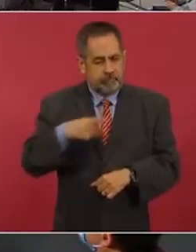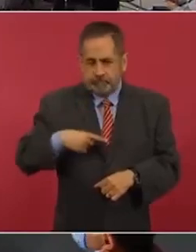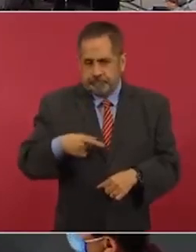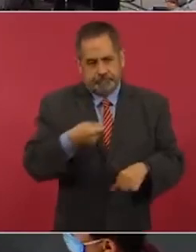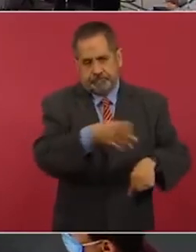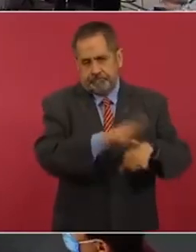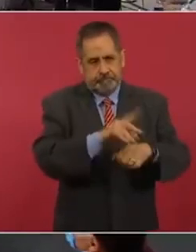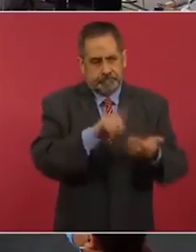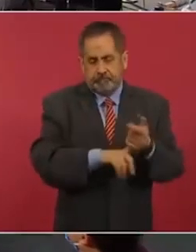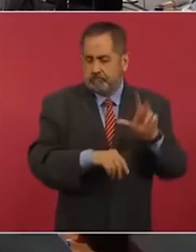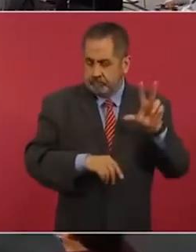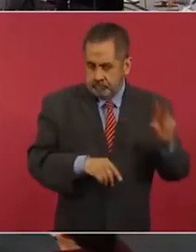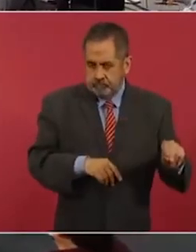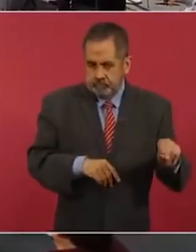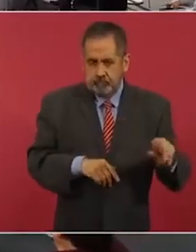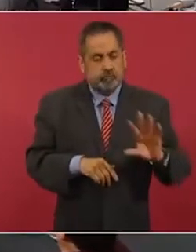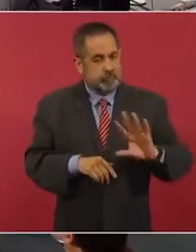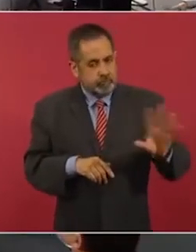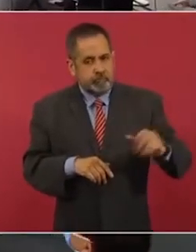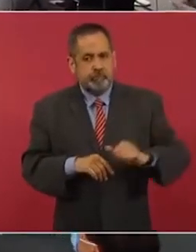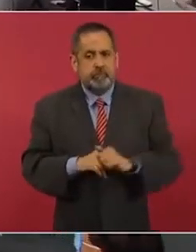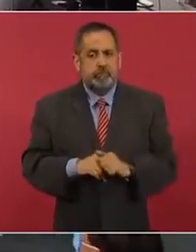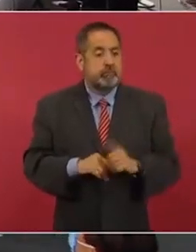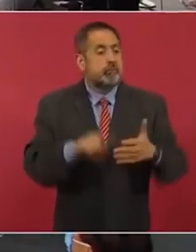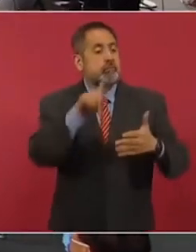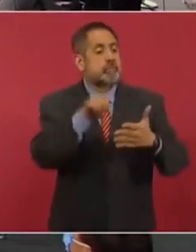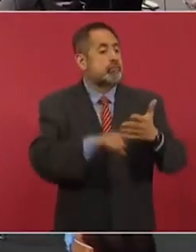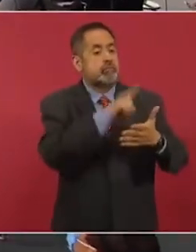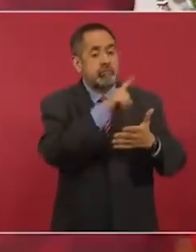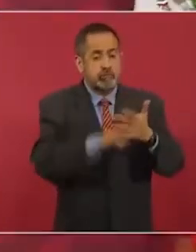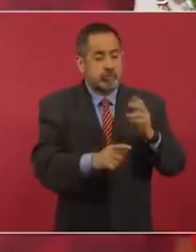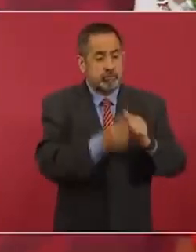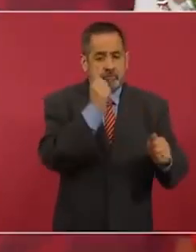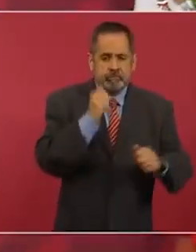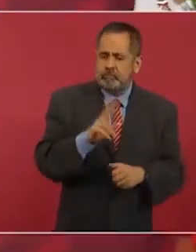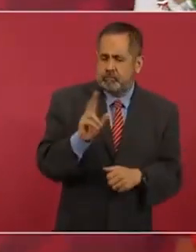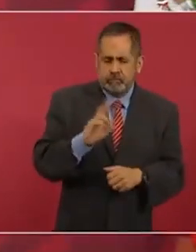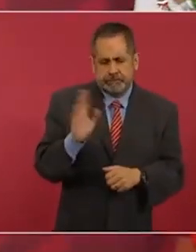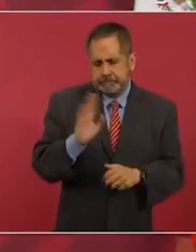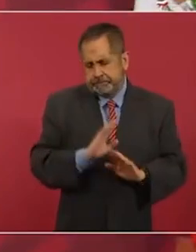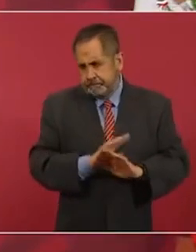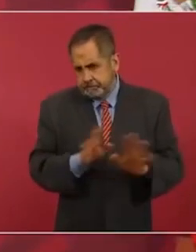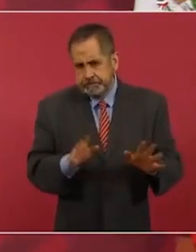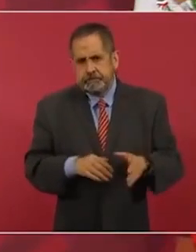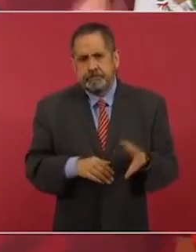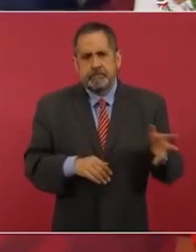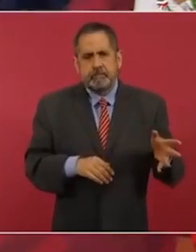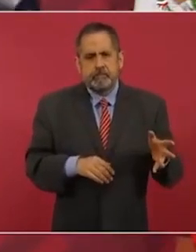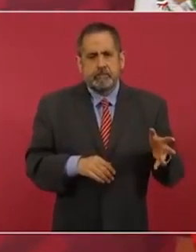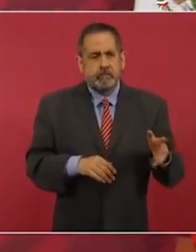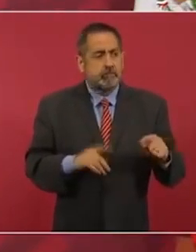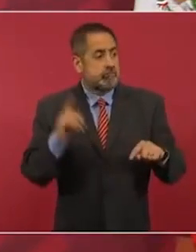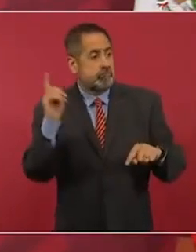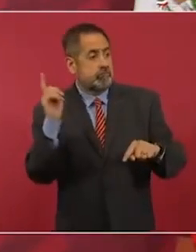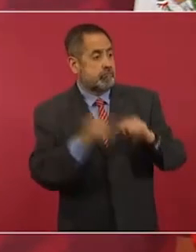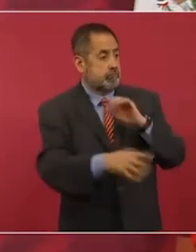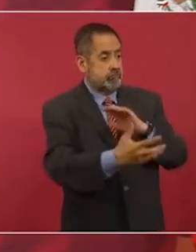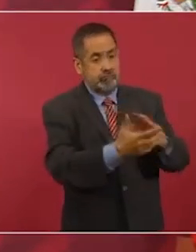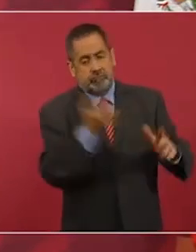Entonces, no vamos a cancelar el proyecto o te vamos a expropiar